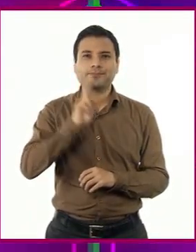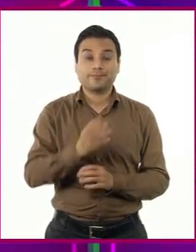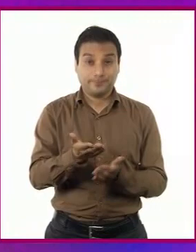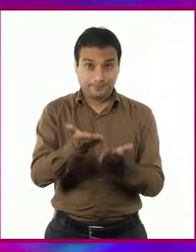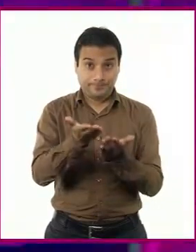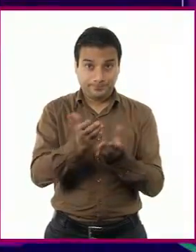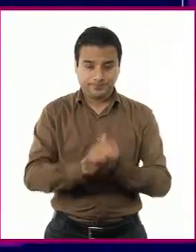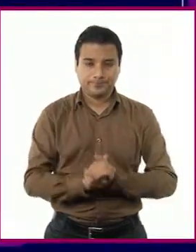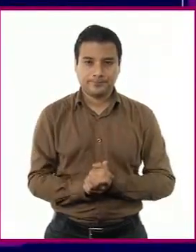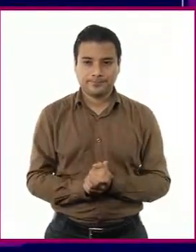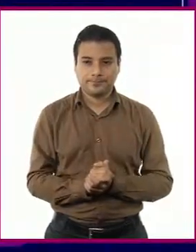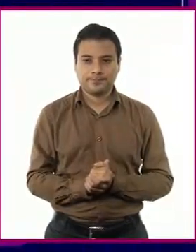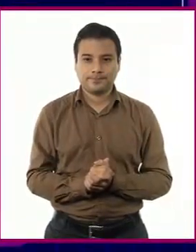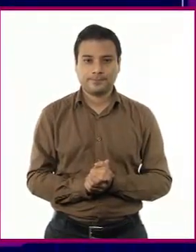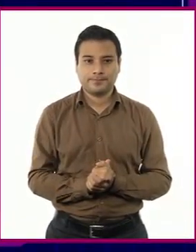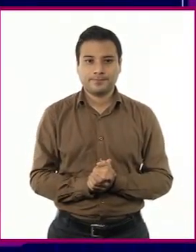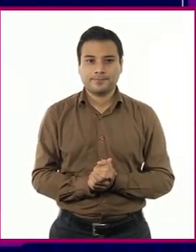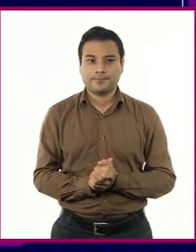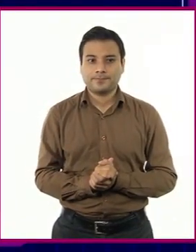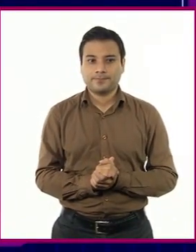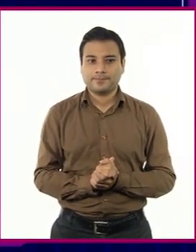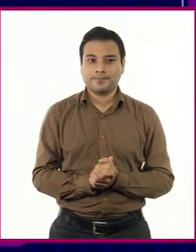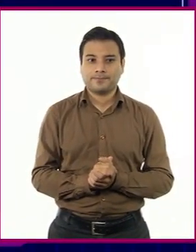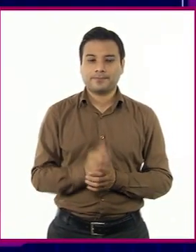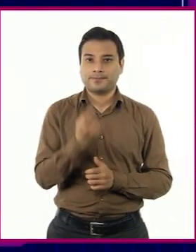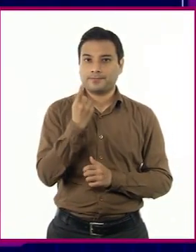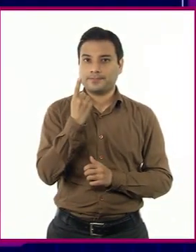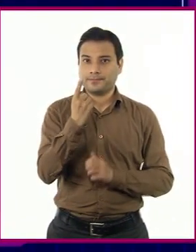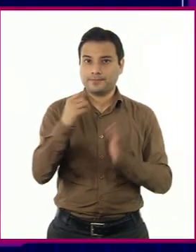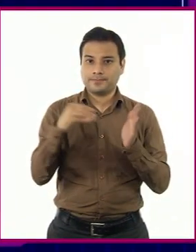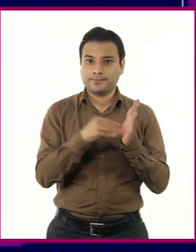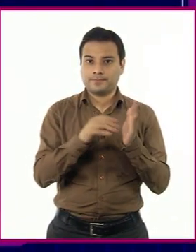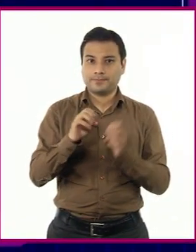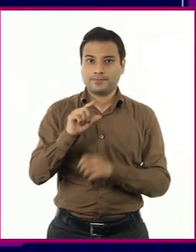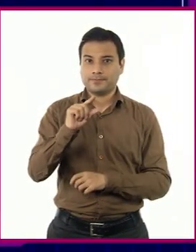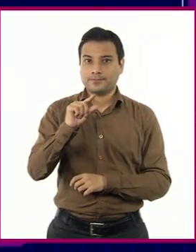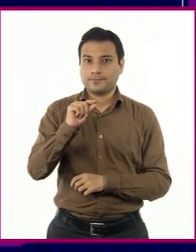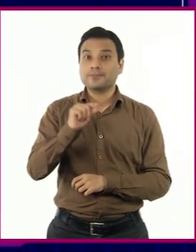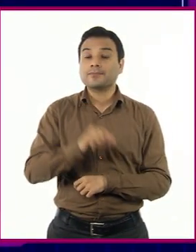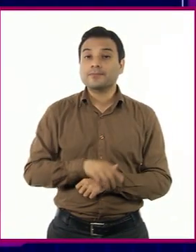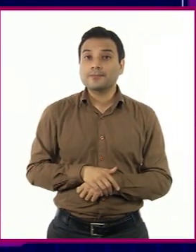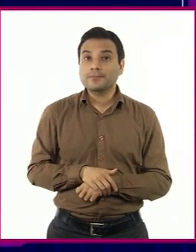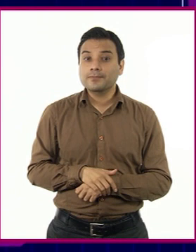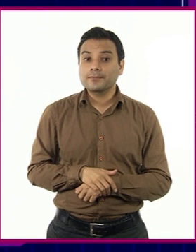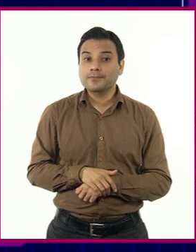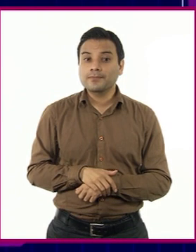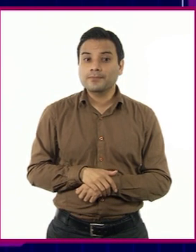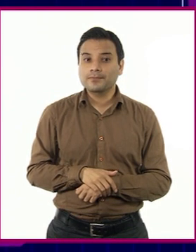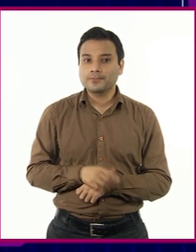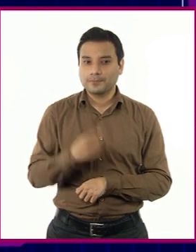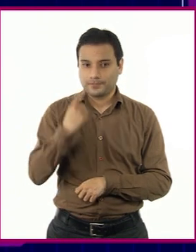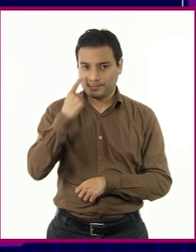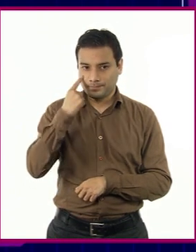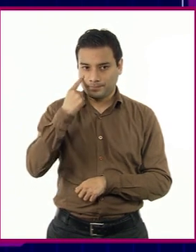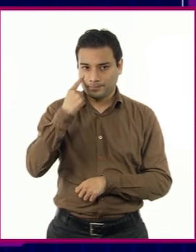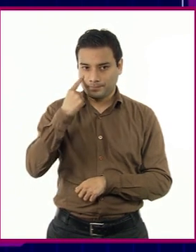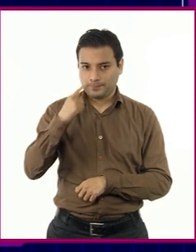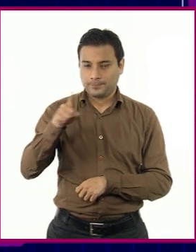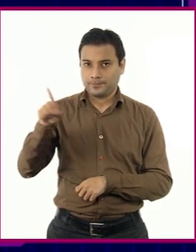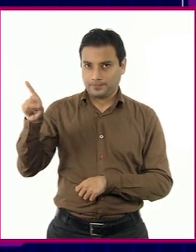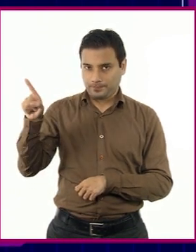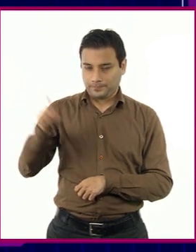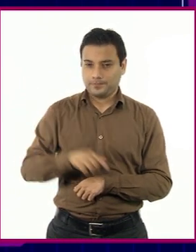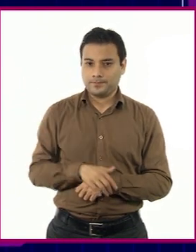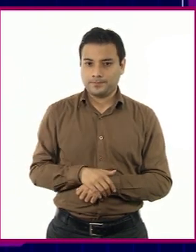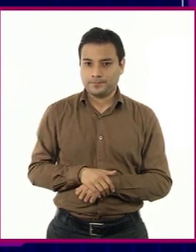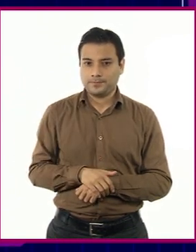Enrique. Para la década de los 70, la desviación es igual a la cantidad de barriles producidos menos el promedio de barriles.